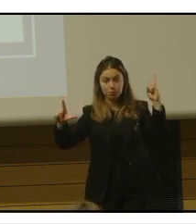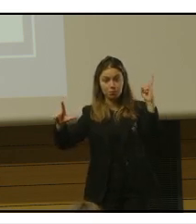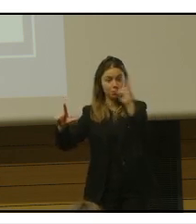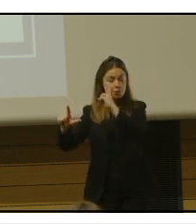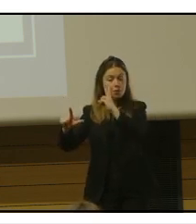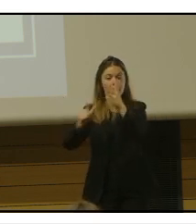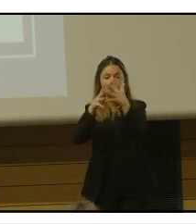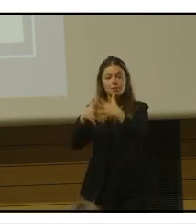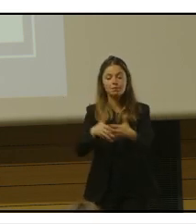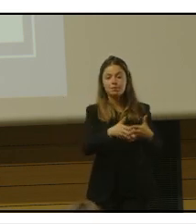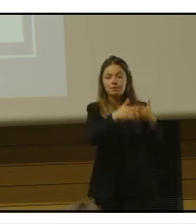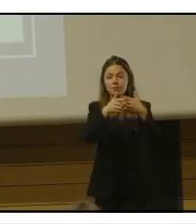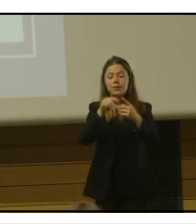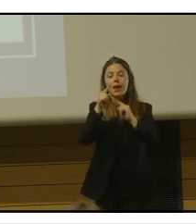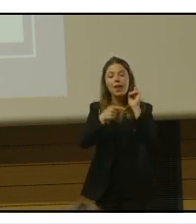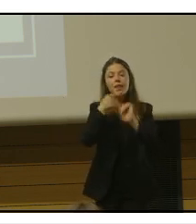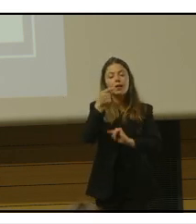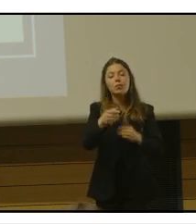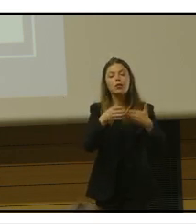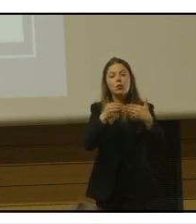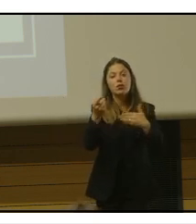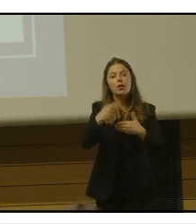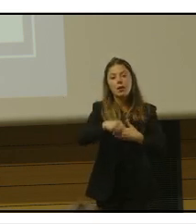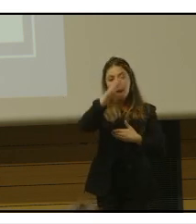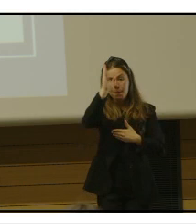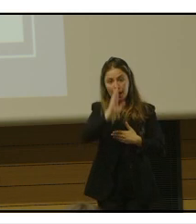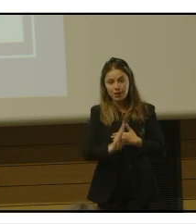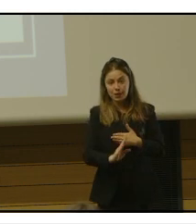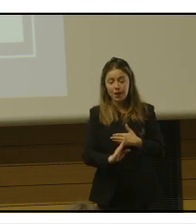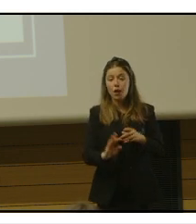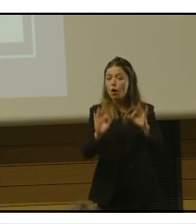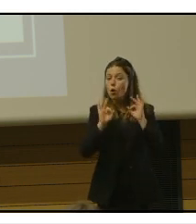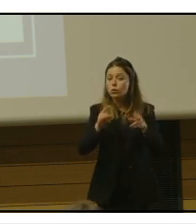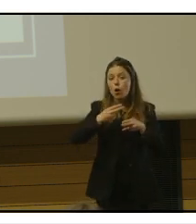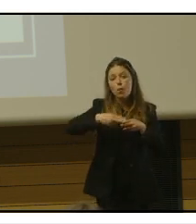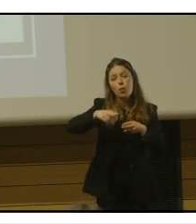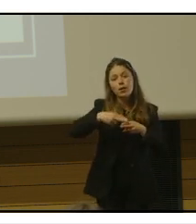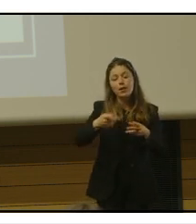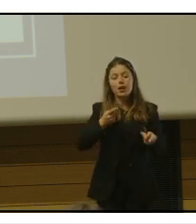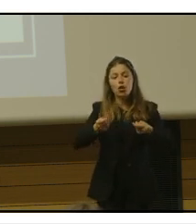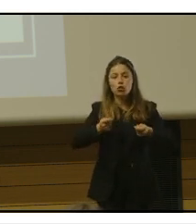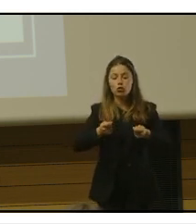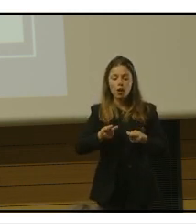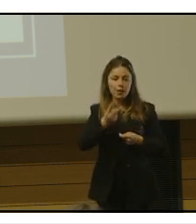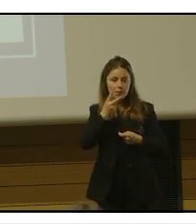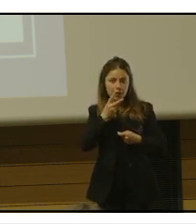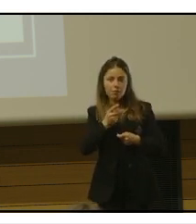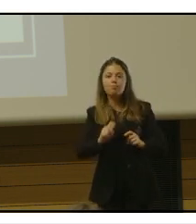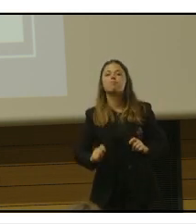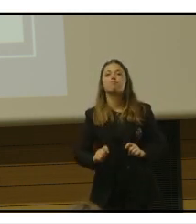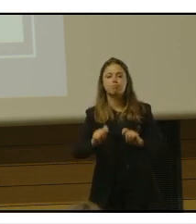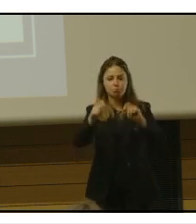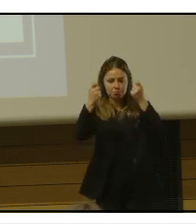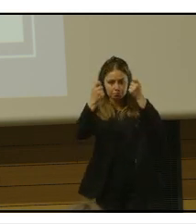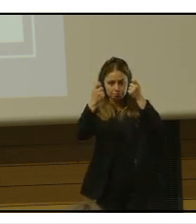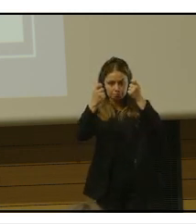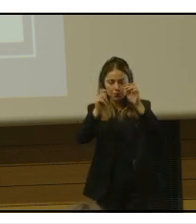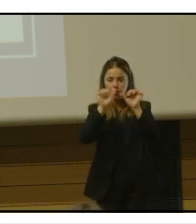Unidos, imagen que después utilizaron también en Brasil, en donde las políticas de control de tabaquismo han conseguido disminuir de una